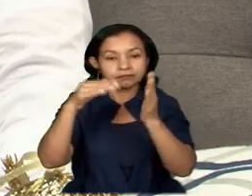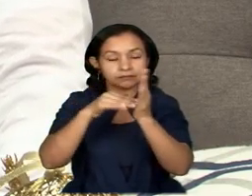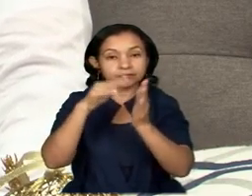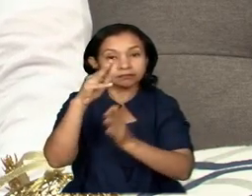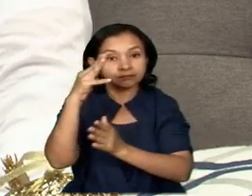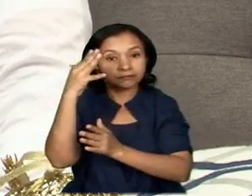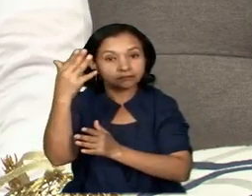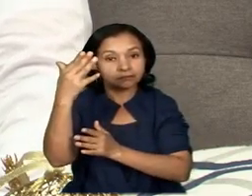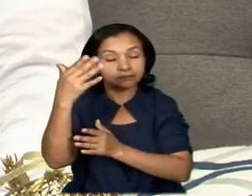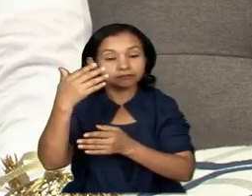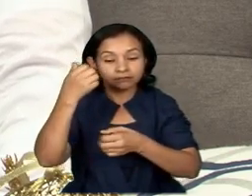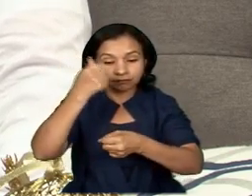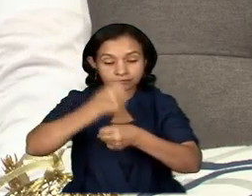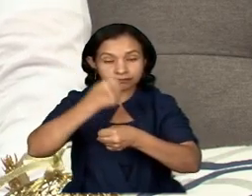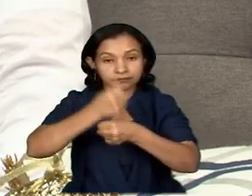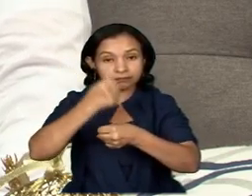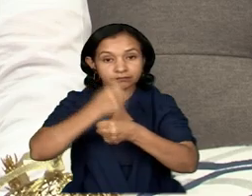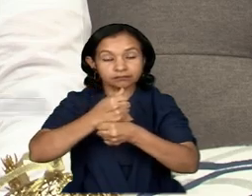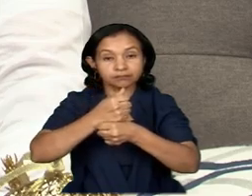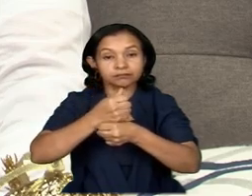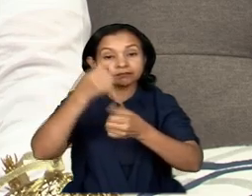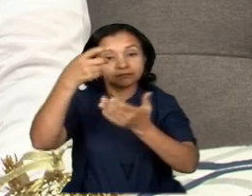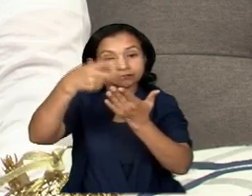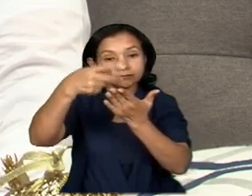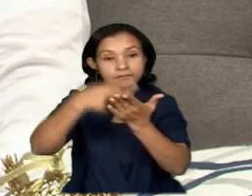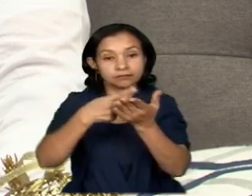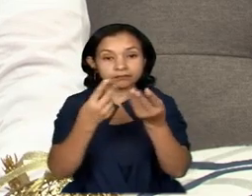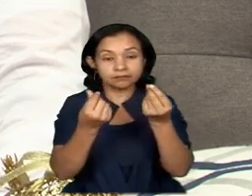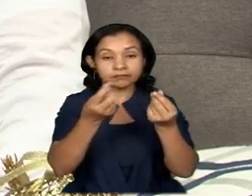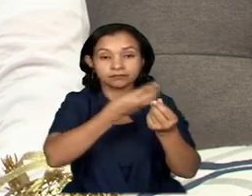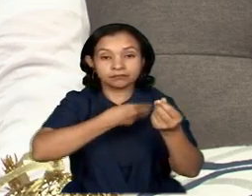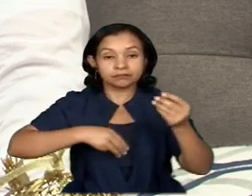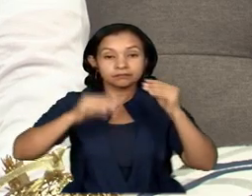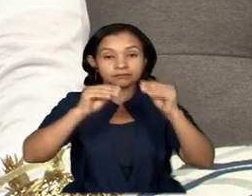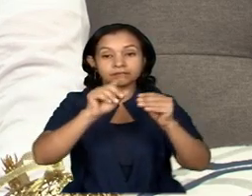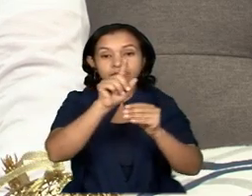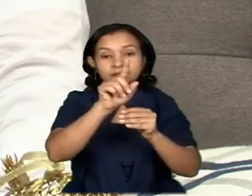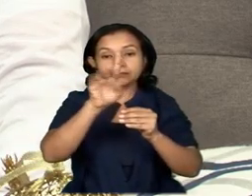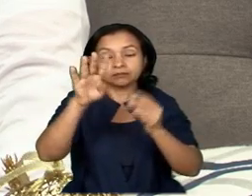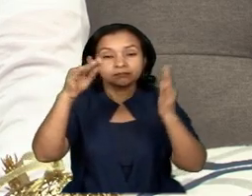ha trabajado una proyección de un presupuesto para el Ministerio de Educación de